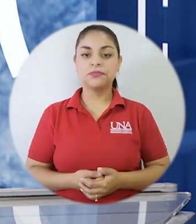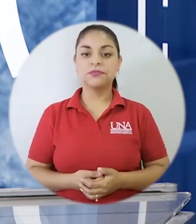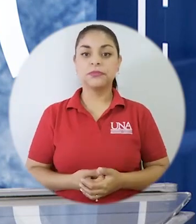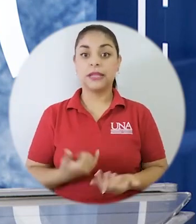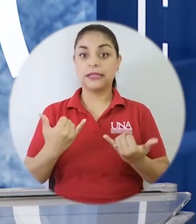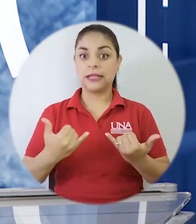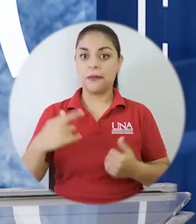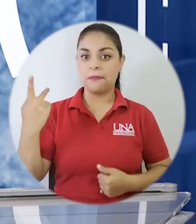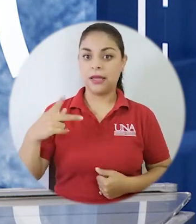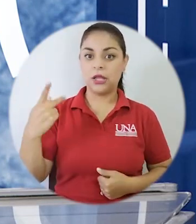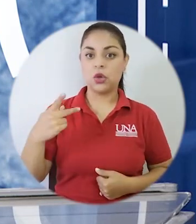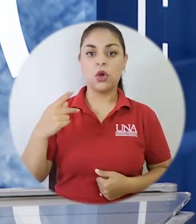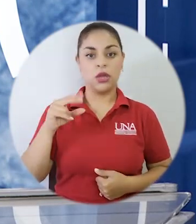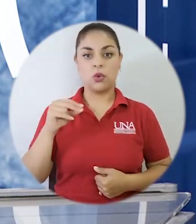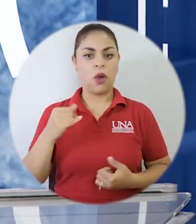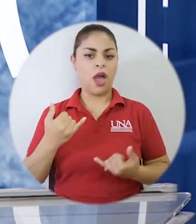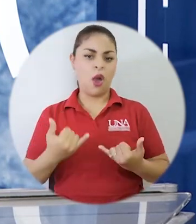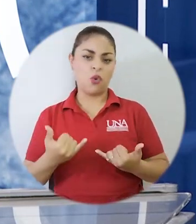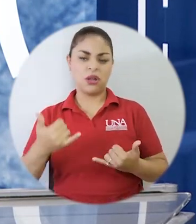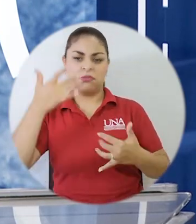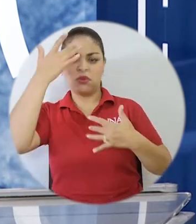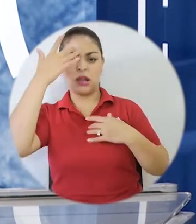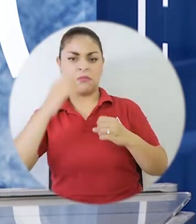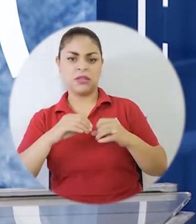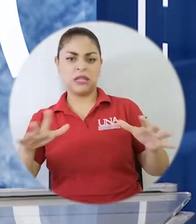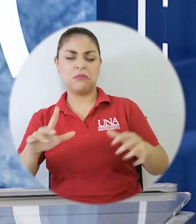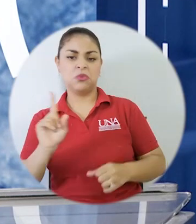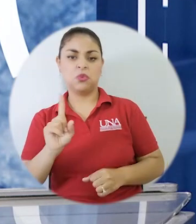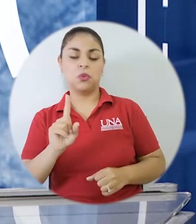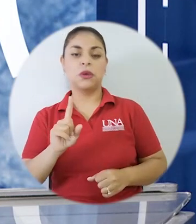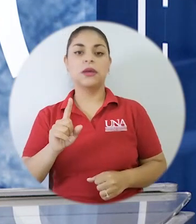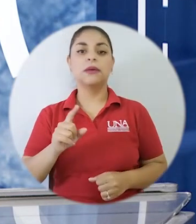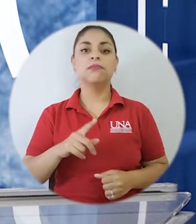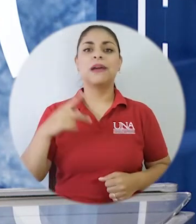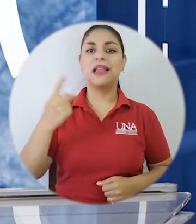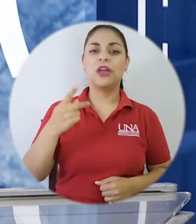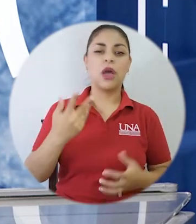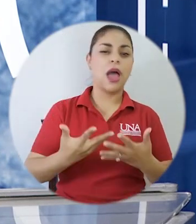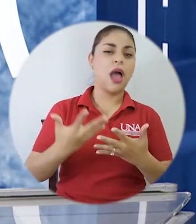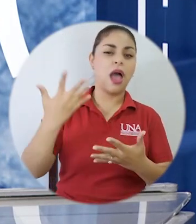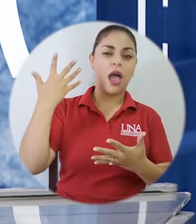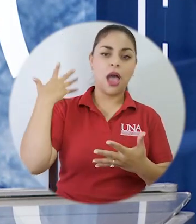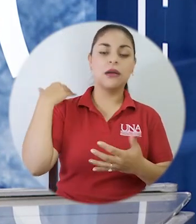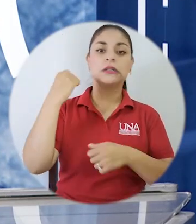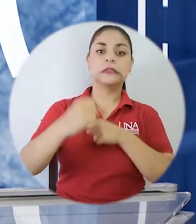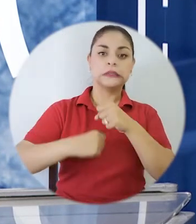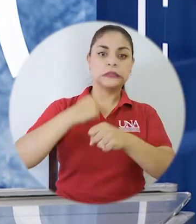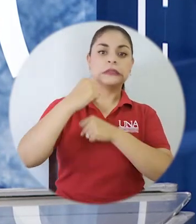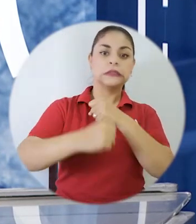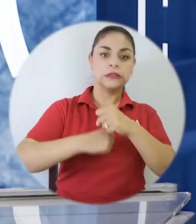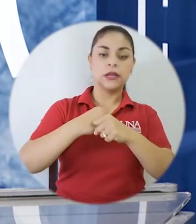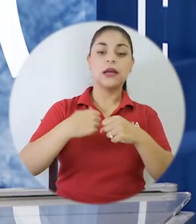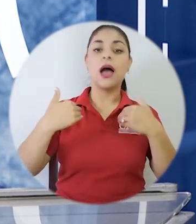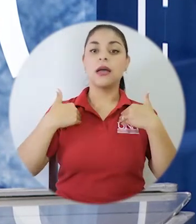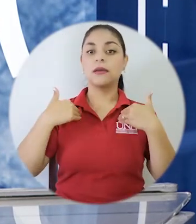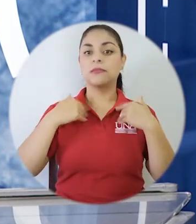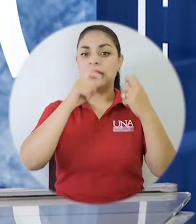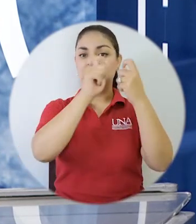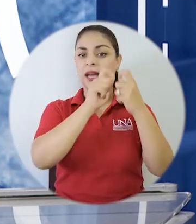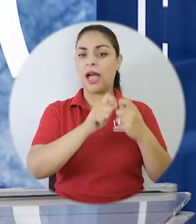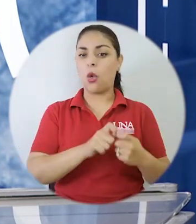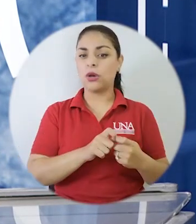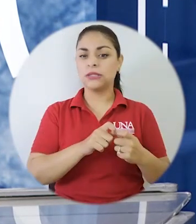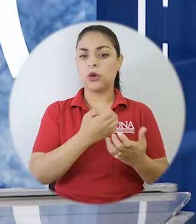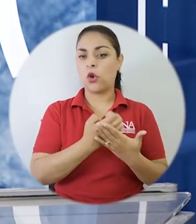llamársele, está en riesgo y no está en riesgo ahora por la pandemia, está en riesgo desde hace varias décadas. Hay